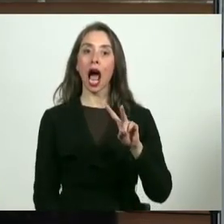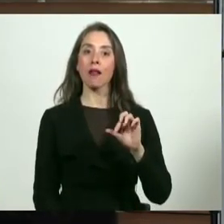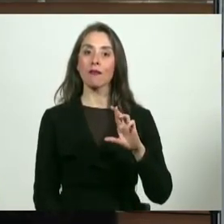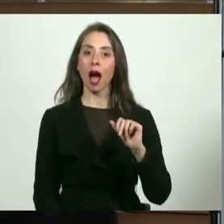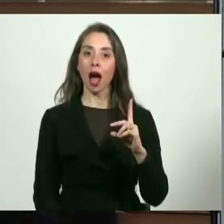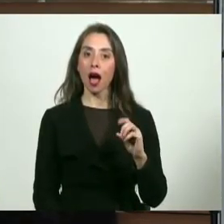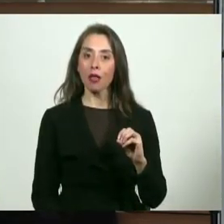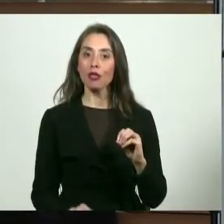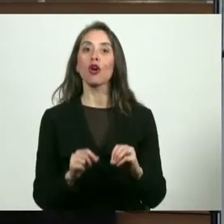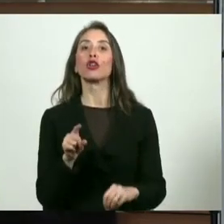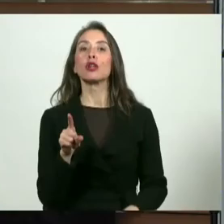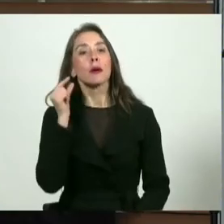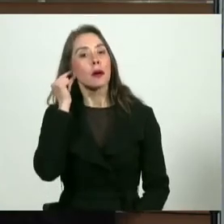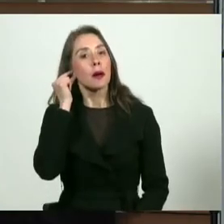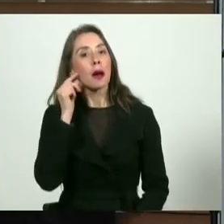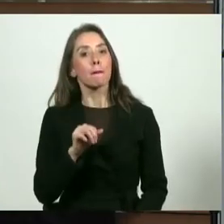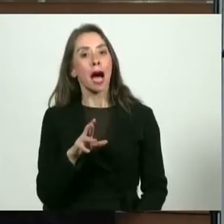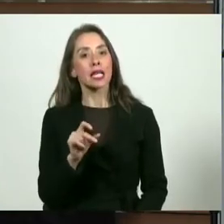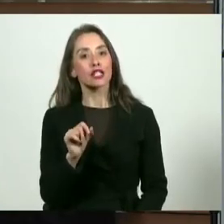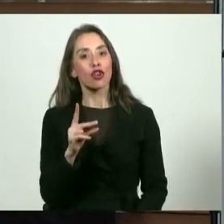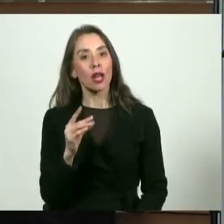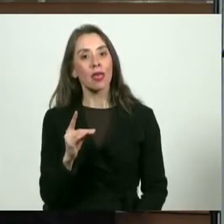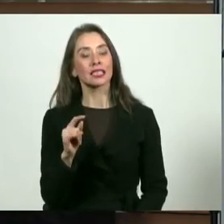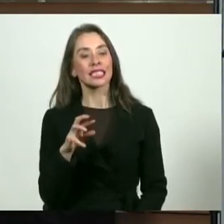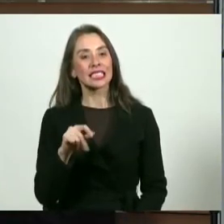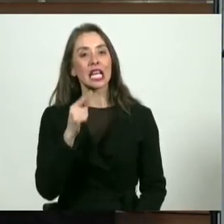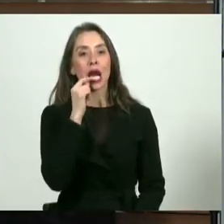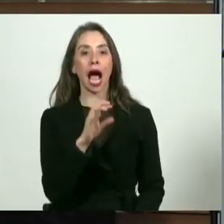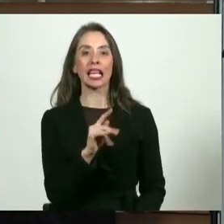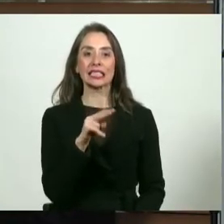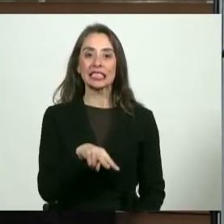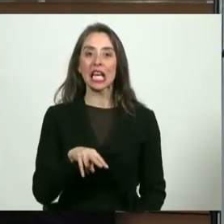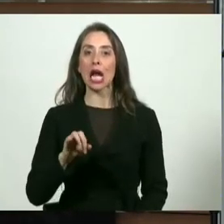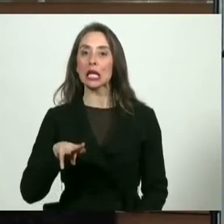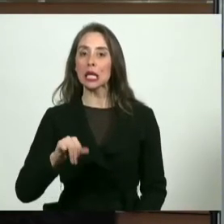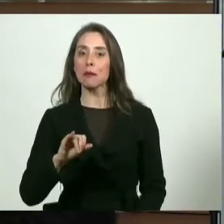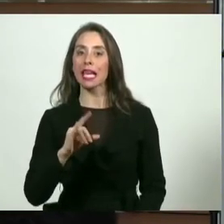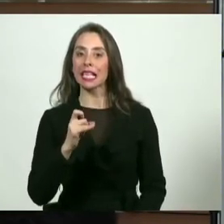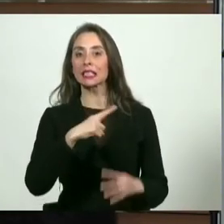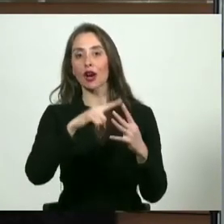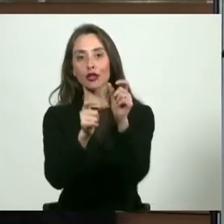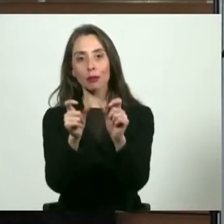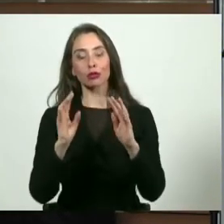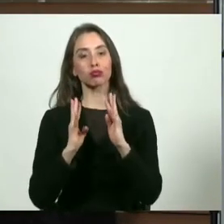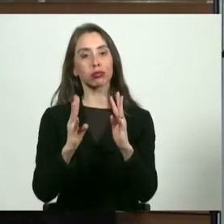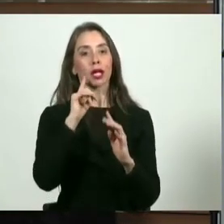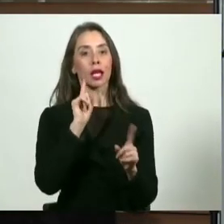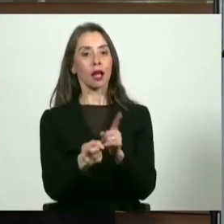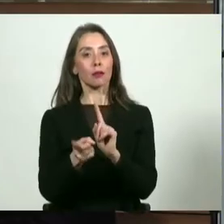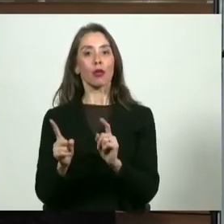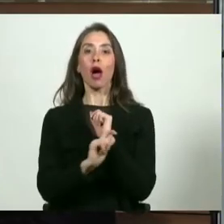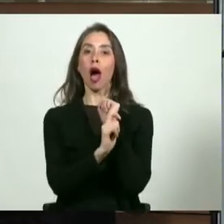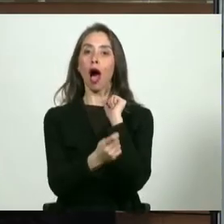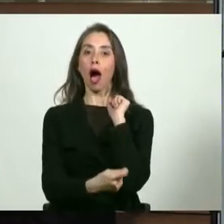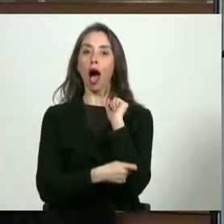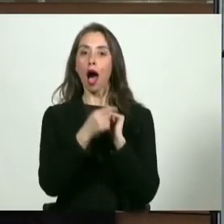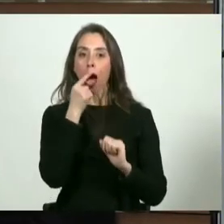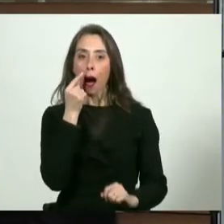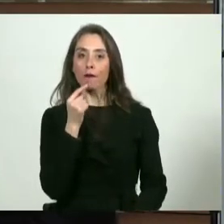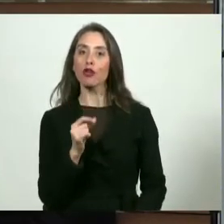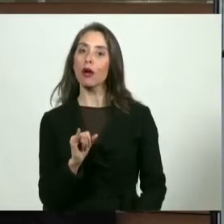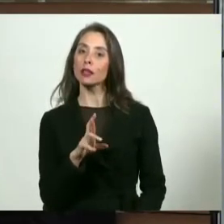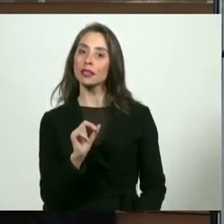de esta tertulia, para posteriormente escuchar algunas preguntas, las cuales fueron respondidas por quienes compusieron este panel, el segundo